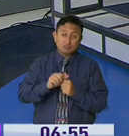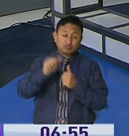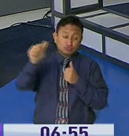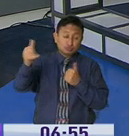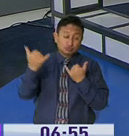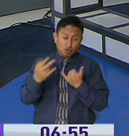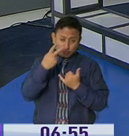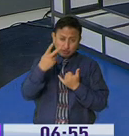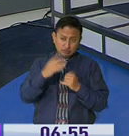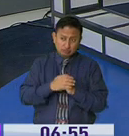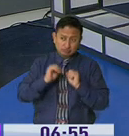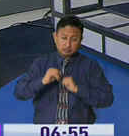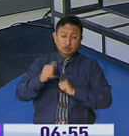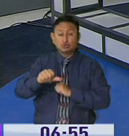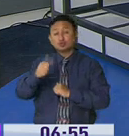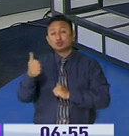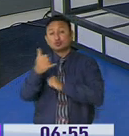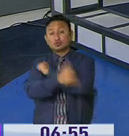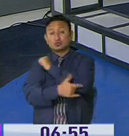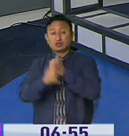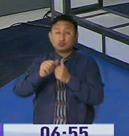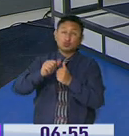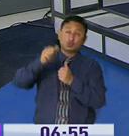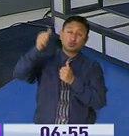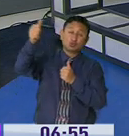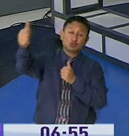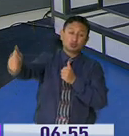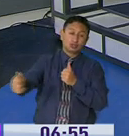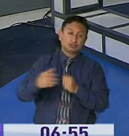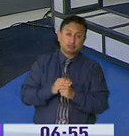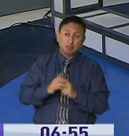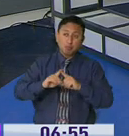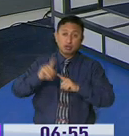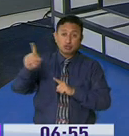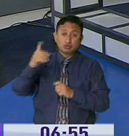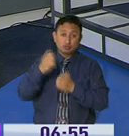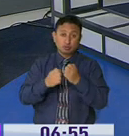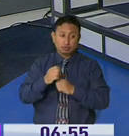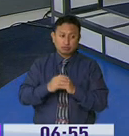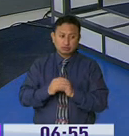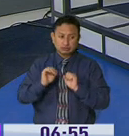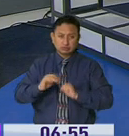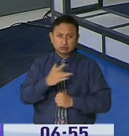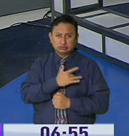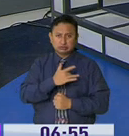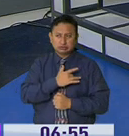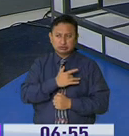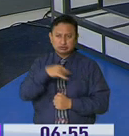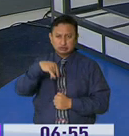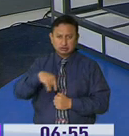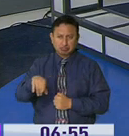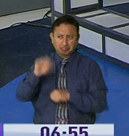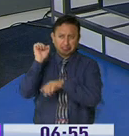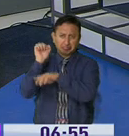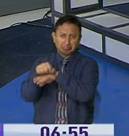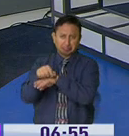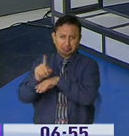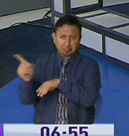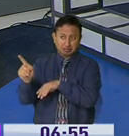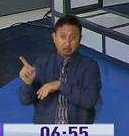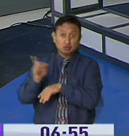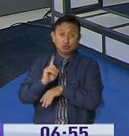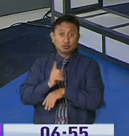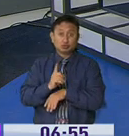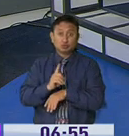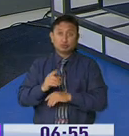otro continente, no debe ser alejado también del sentir y no tenemos que ser indiferentes, no, a lo que se está viviendo en ese país. Si pudiéramos